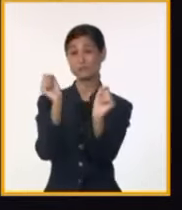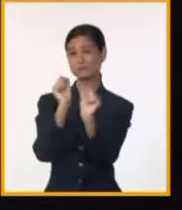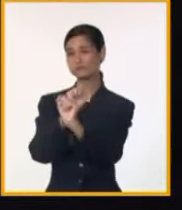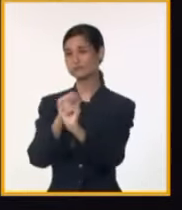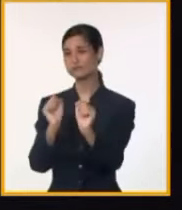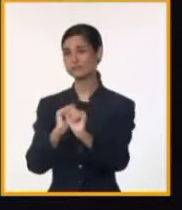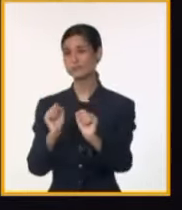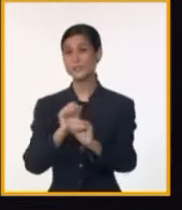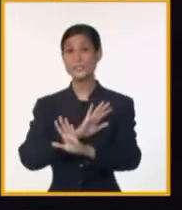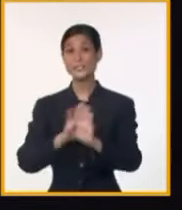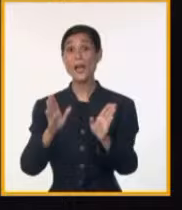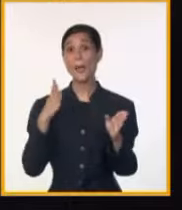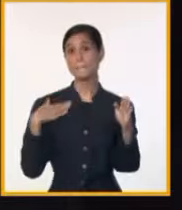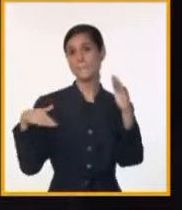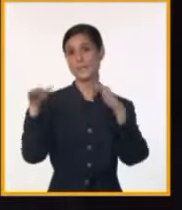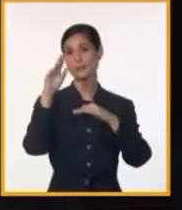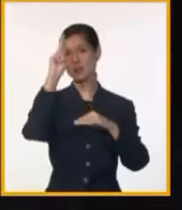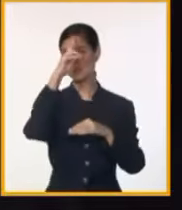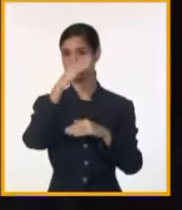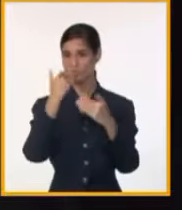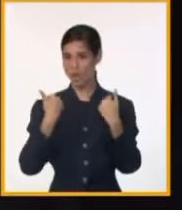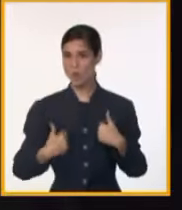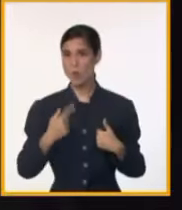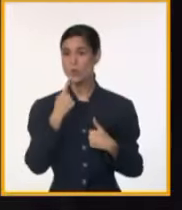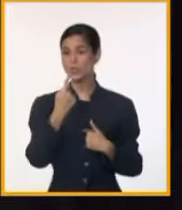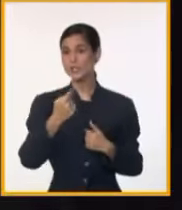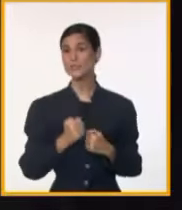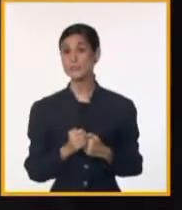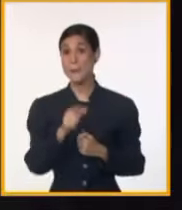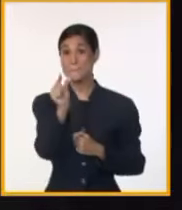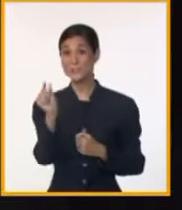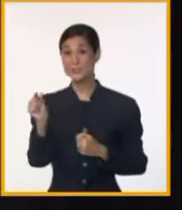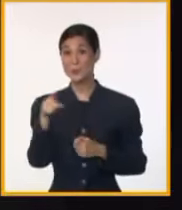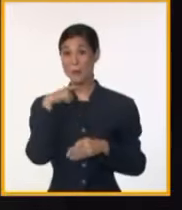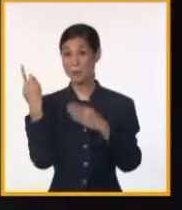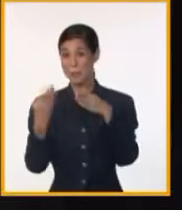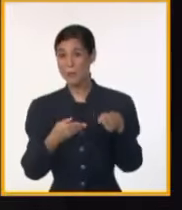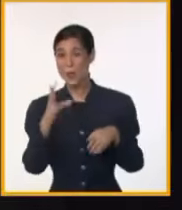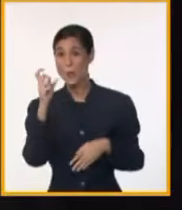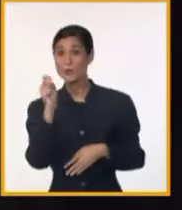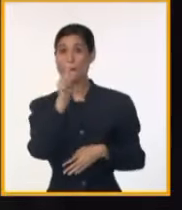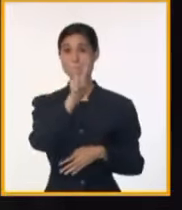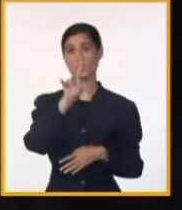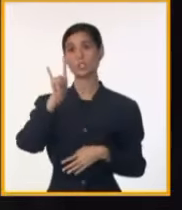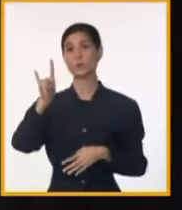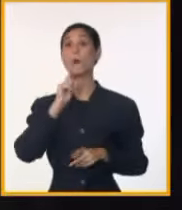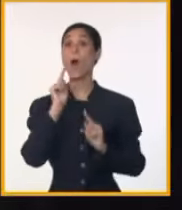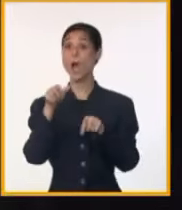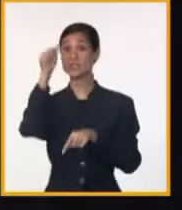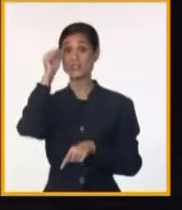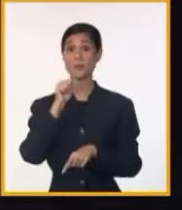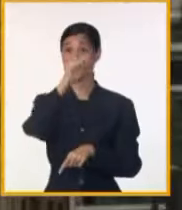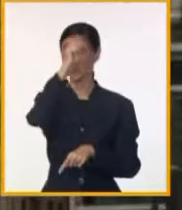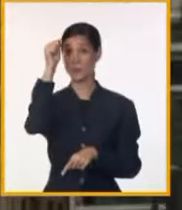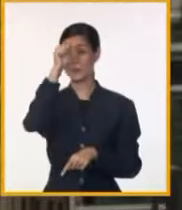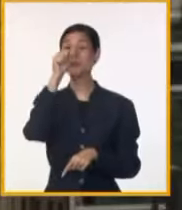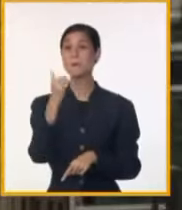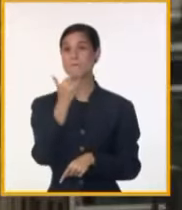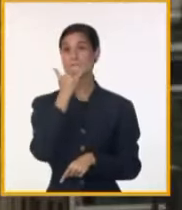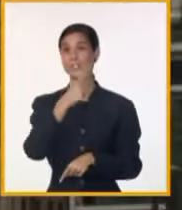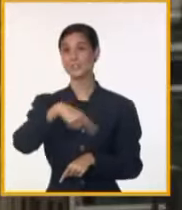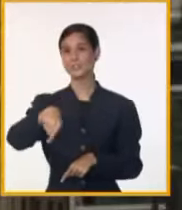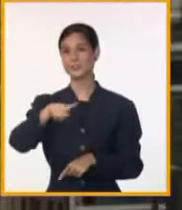Ministerio de salud ivanes al menos 29 personas murieron como resultado de los ataques durante el fin de semana el Líbano está